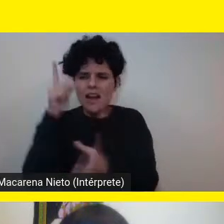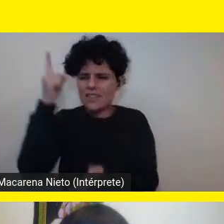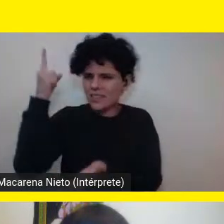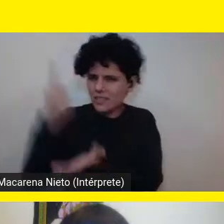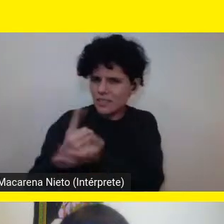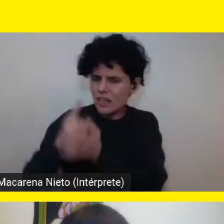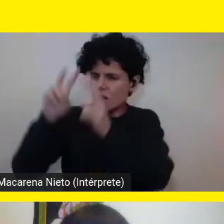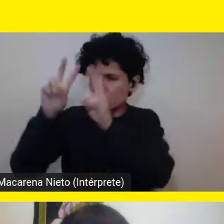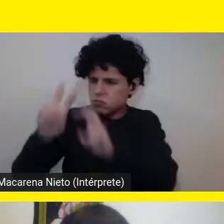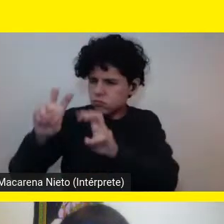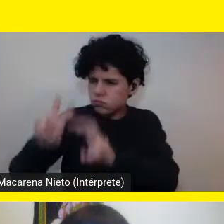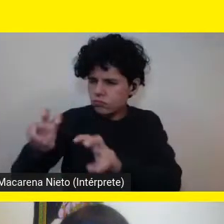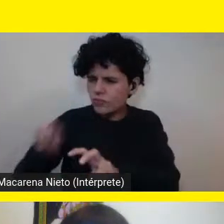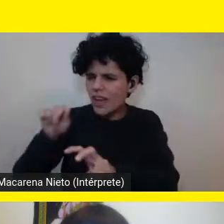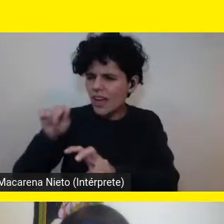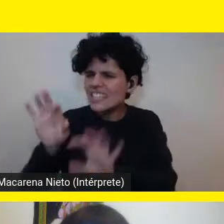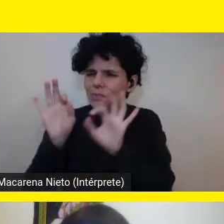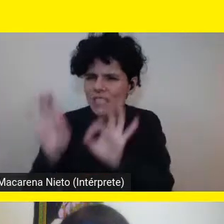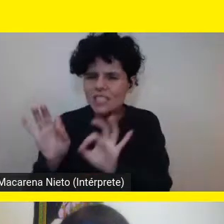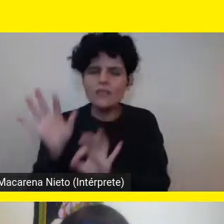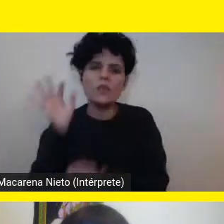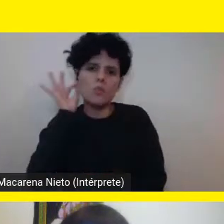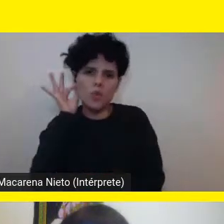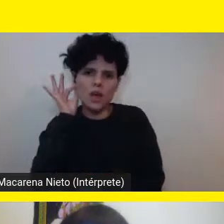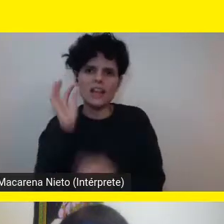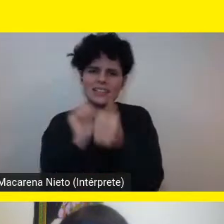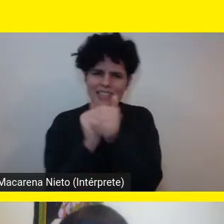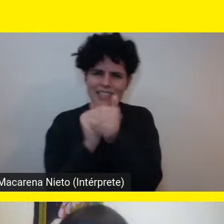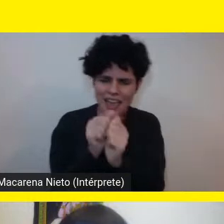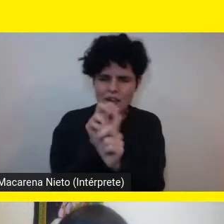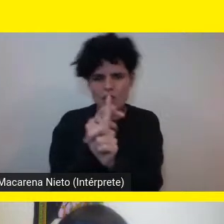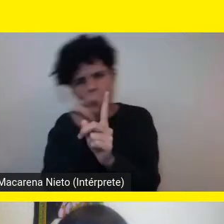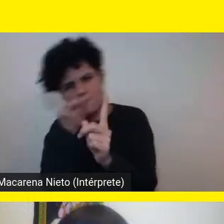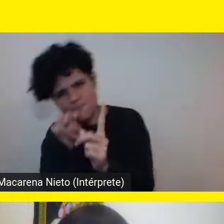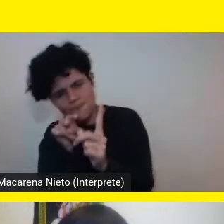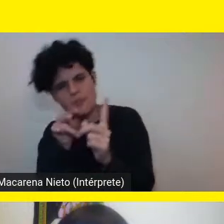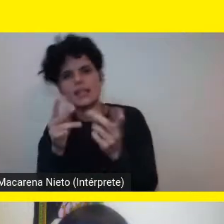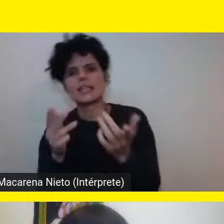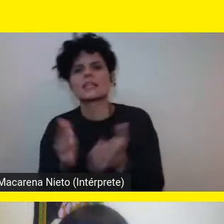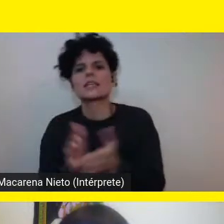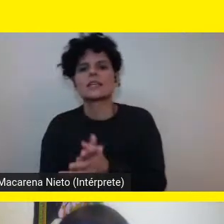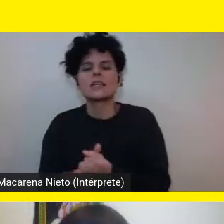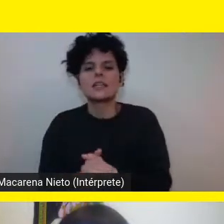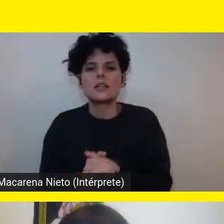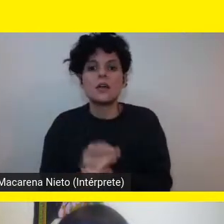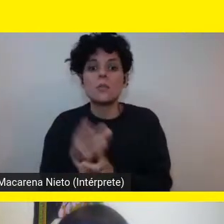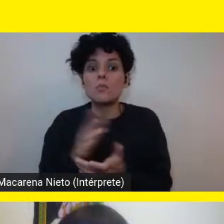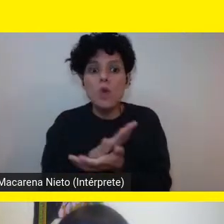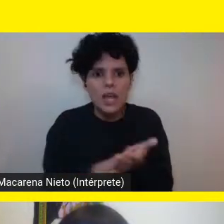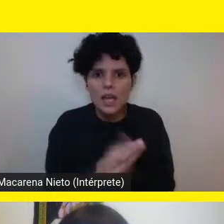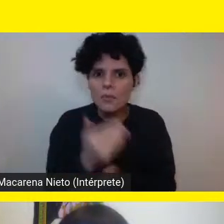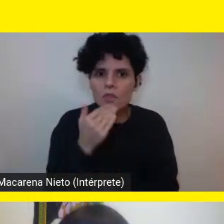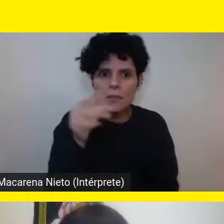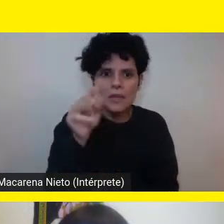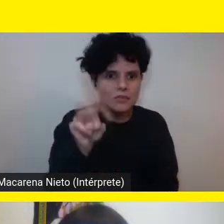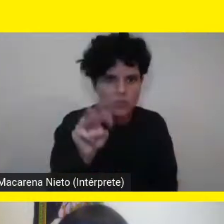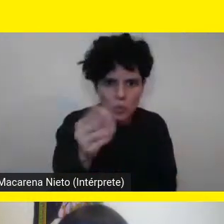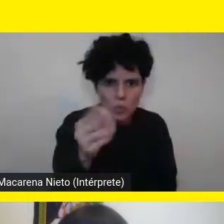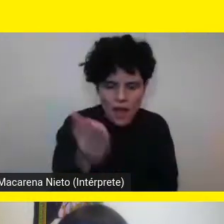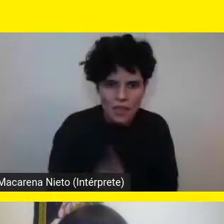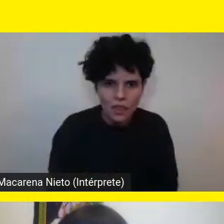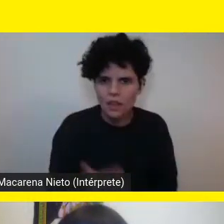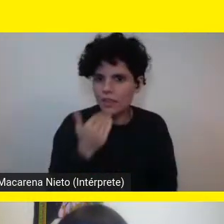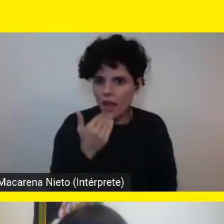hacia la mujer? Por ejemplo, ahí de ponía el caso de su madre, que también fue víctima